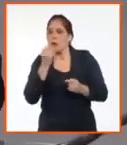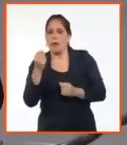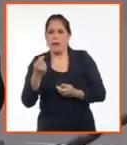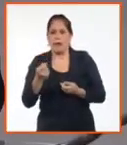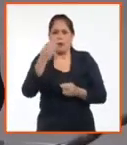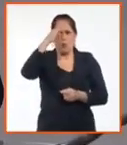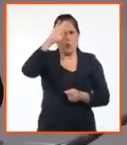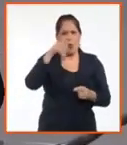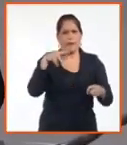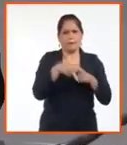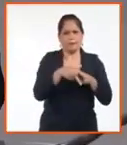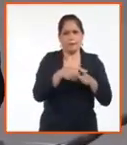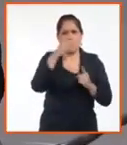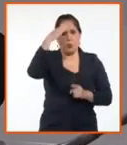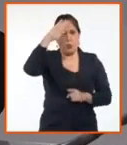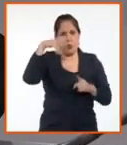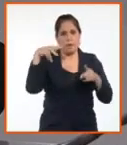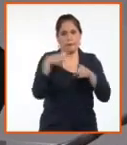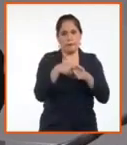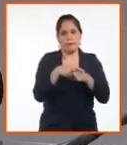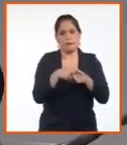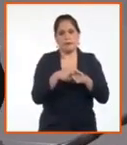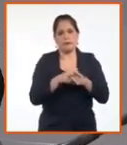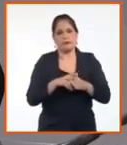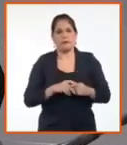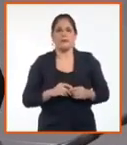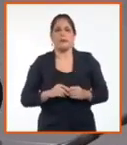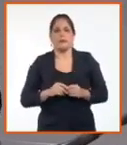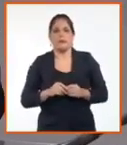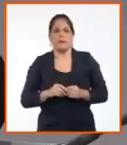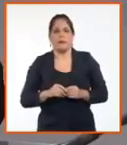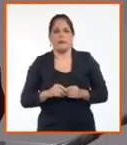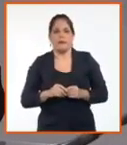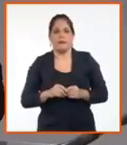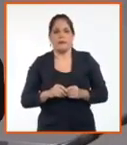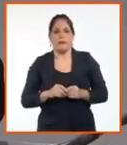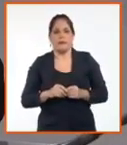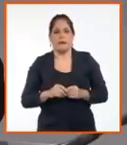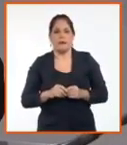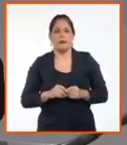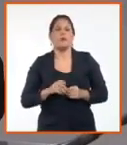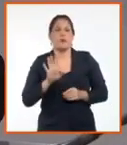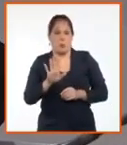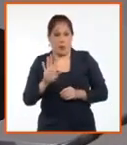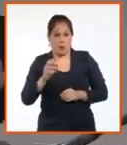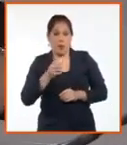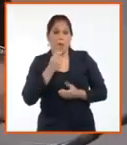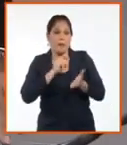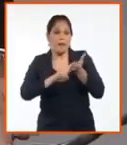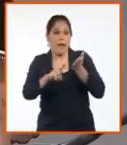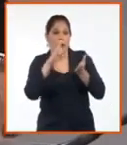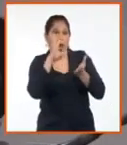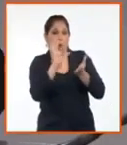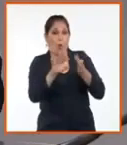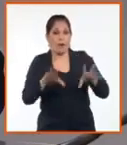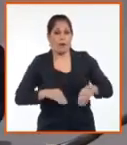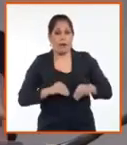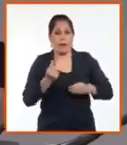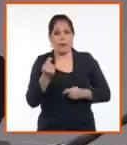incluso con el ejemplo de mensajes que nosotros hemos recibido que tiene que ver con las negativas de los bancos de trabajar con nosotros